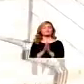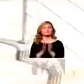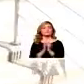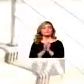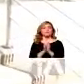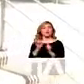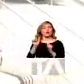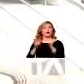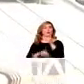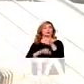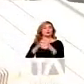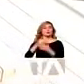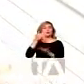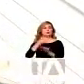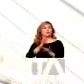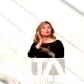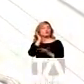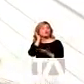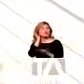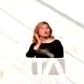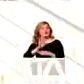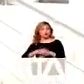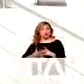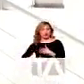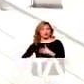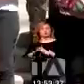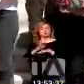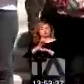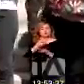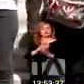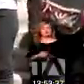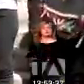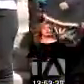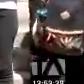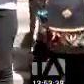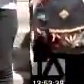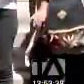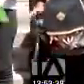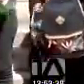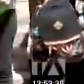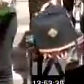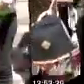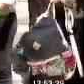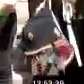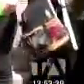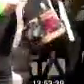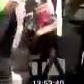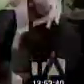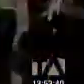se suspendan los procesamientos de mujeres por abortos en el país en quito andrew a samaniego 24 horas